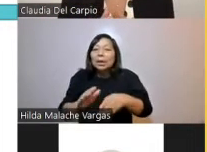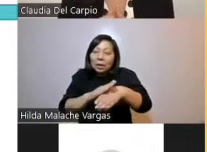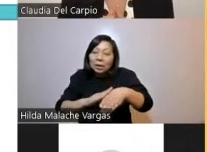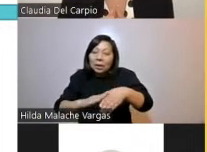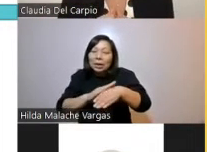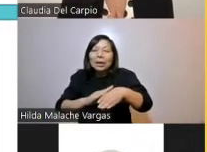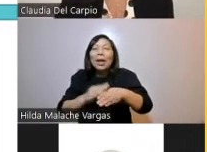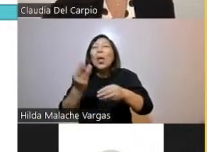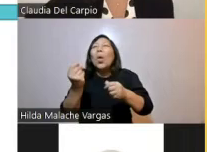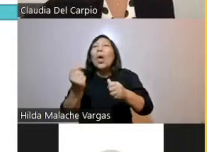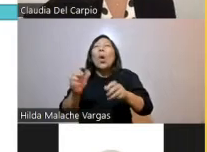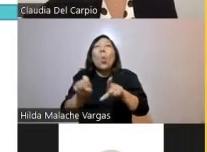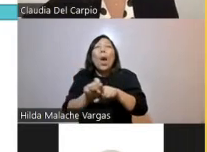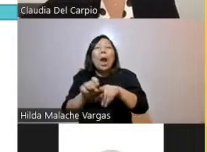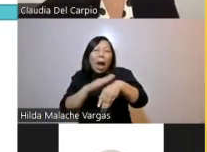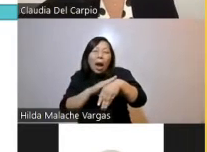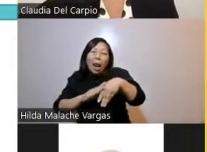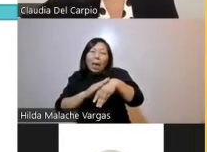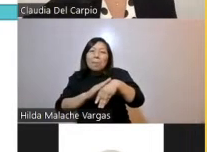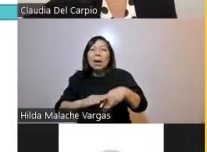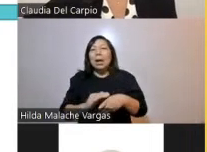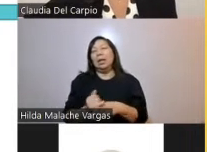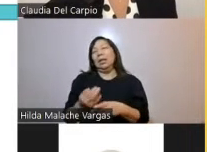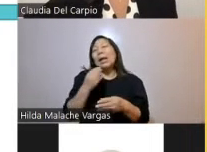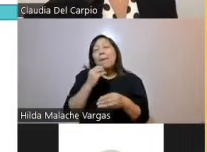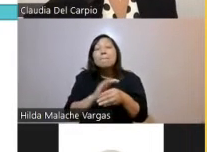vulvar en la piel de los labios mayores principalmente.